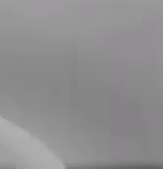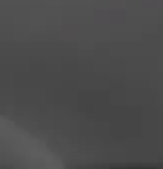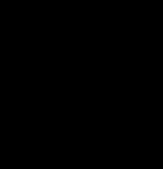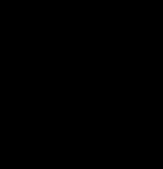Rico. Amigos, recuerden que para más detalles, wipr.pr, también en nuestras páginas en Facebook y Twitter.